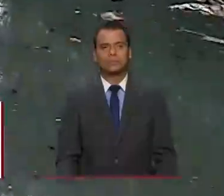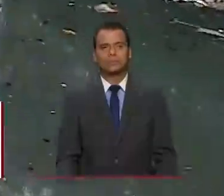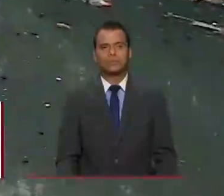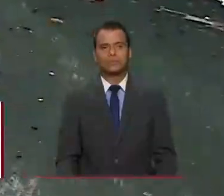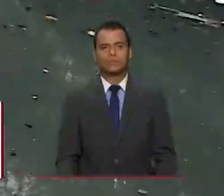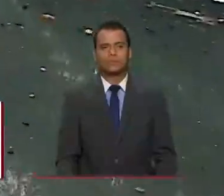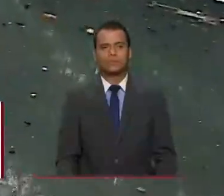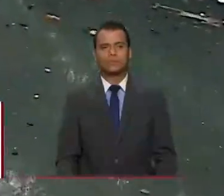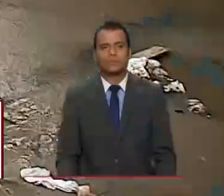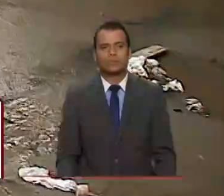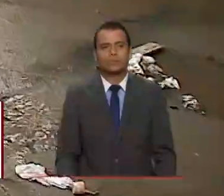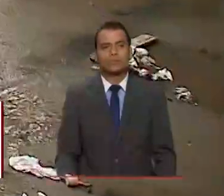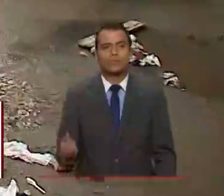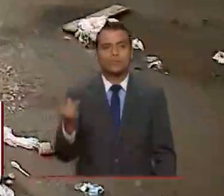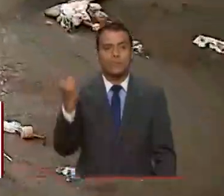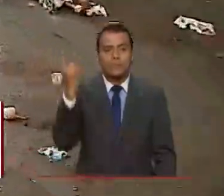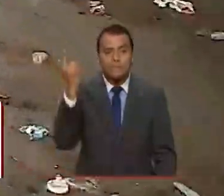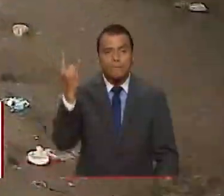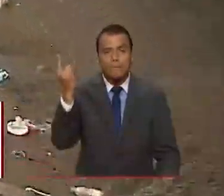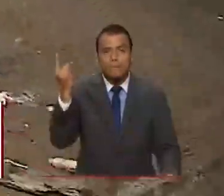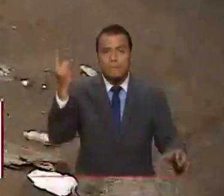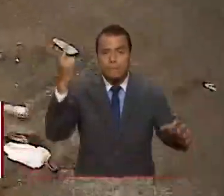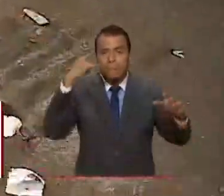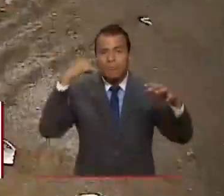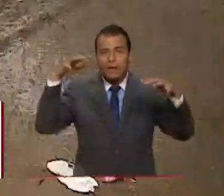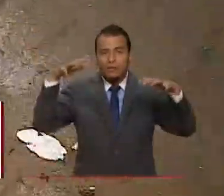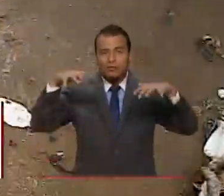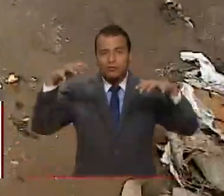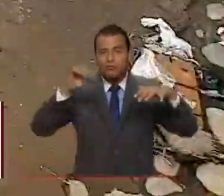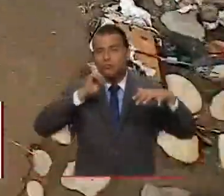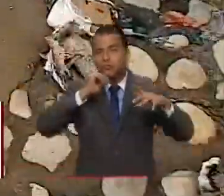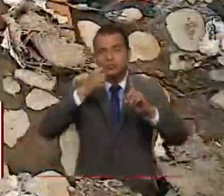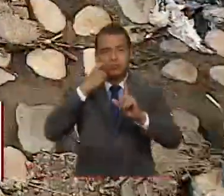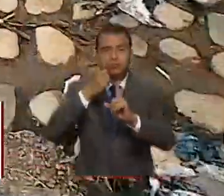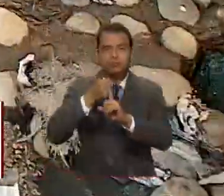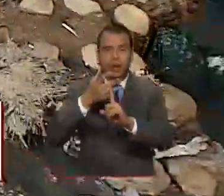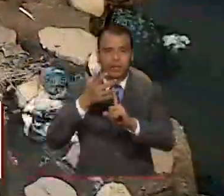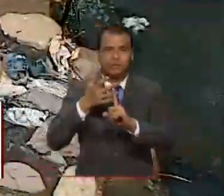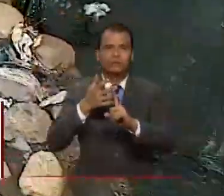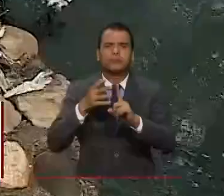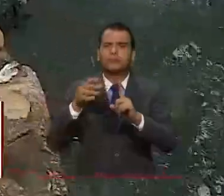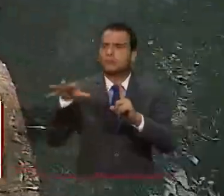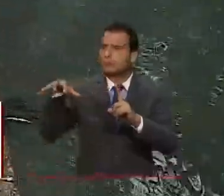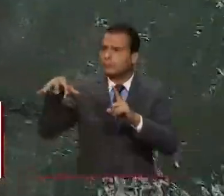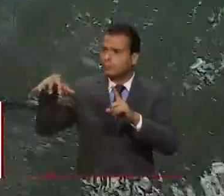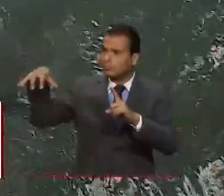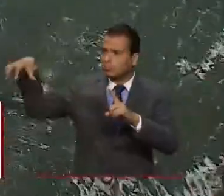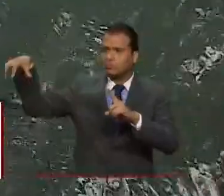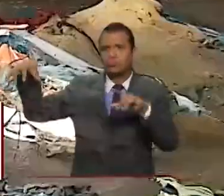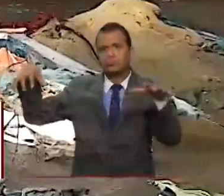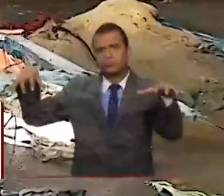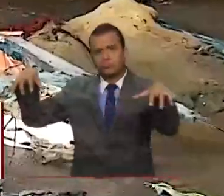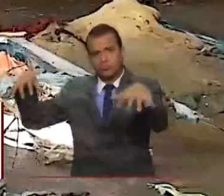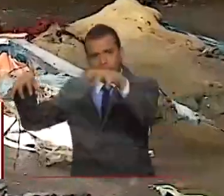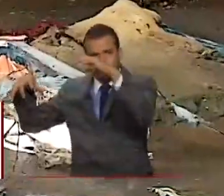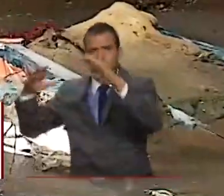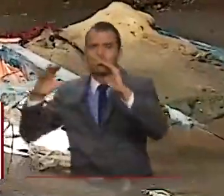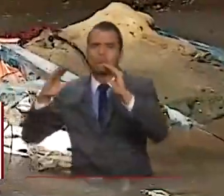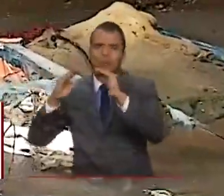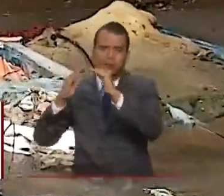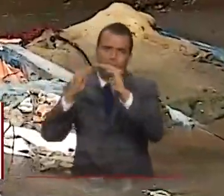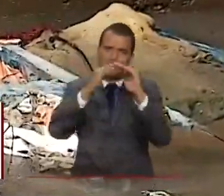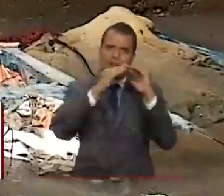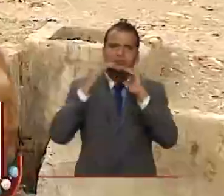Cada que hay una pequeña lluvia volvemos a tener impacto. Sabemos que hay una comunidad que ha construido viviendas en el entorno, que se ha tratado de hacer todo con el